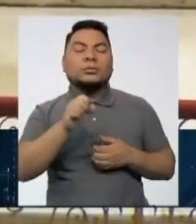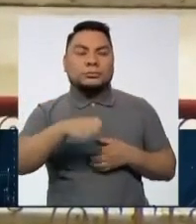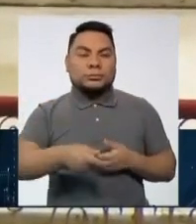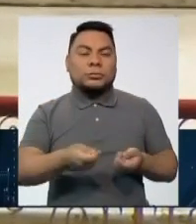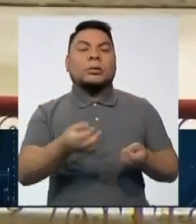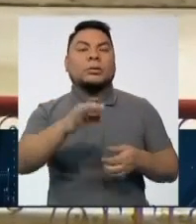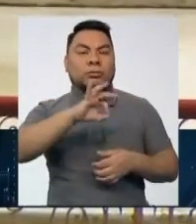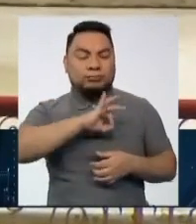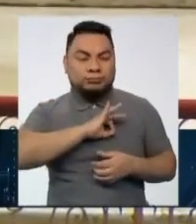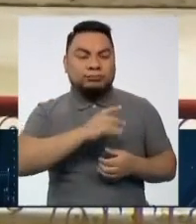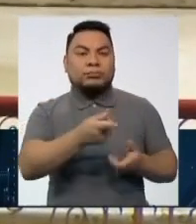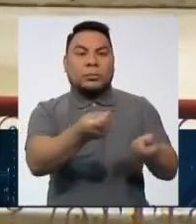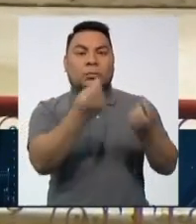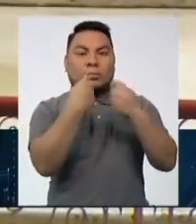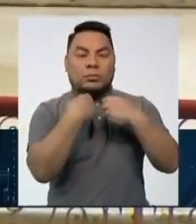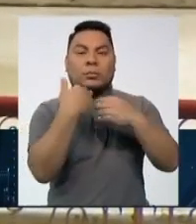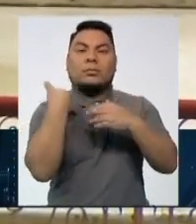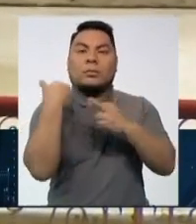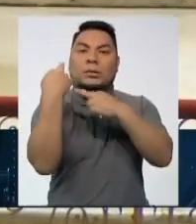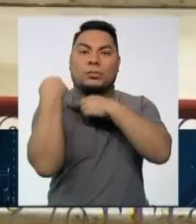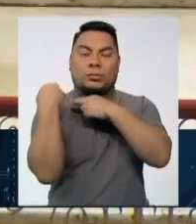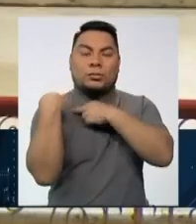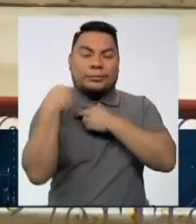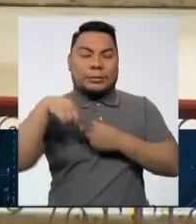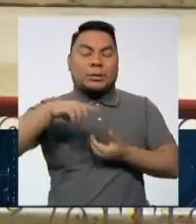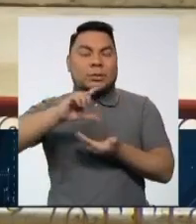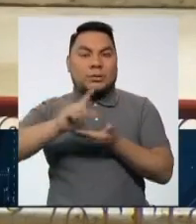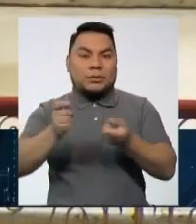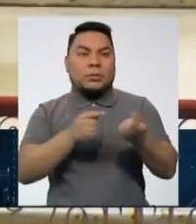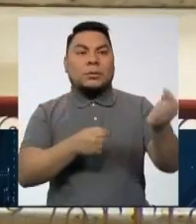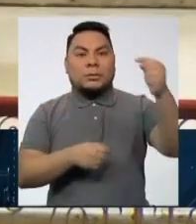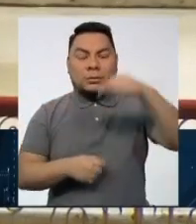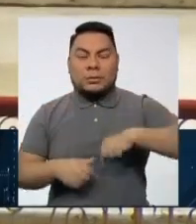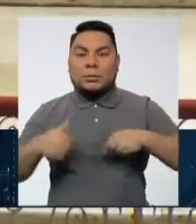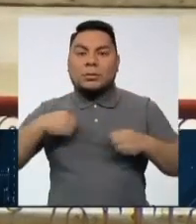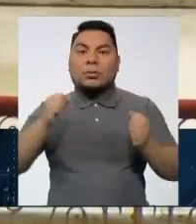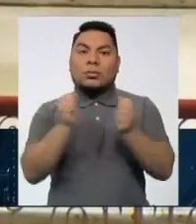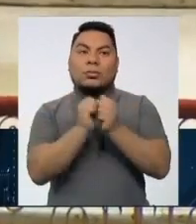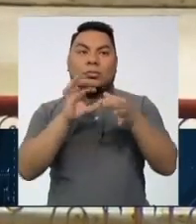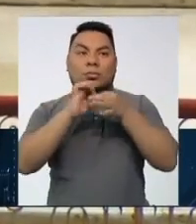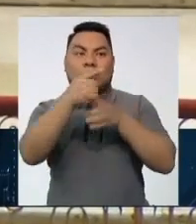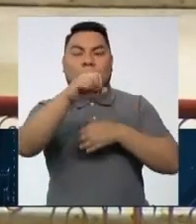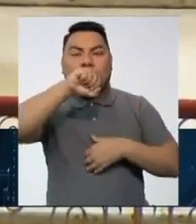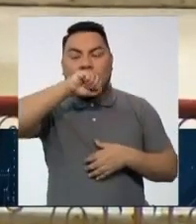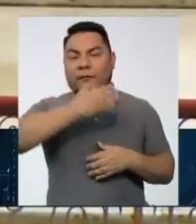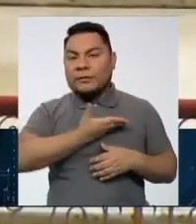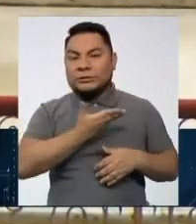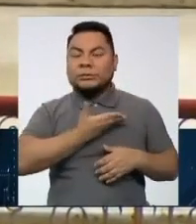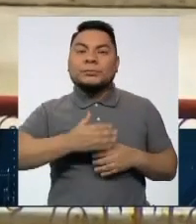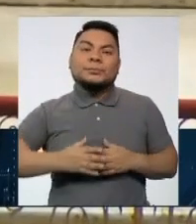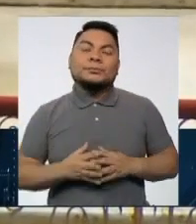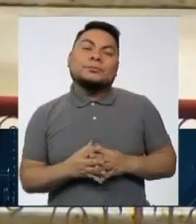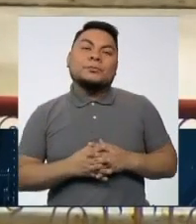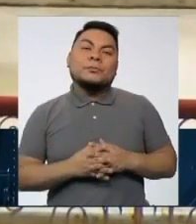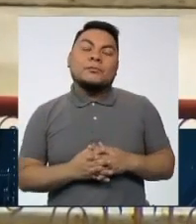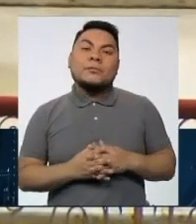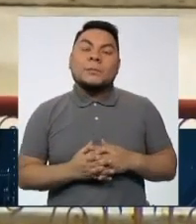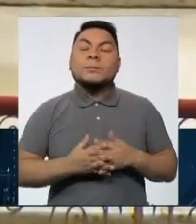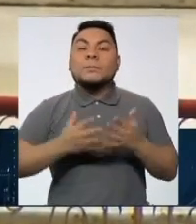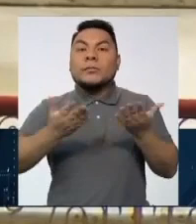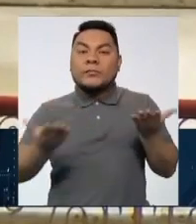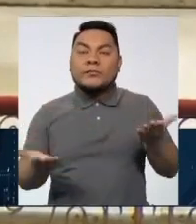clero romano y de comunión con el mismo Papa Francisco. Ante este